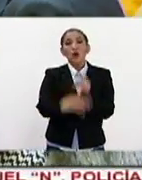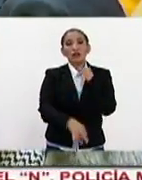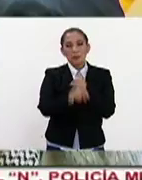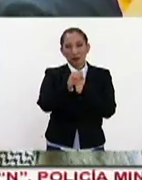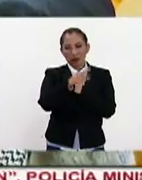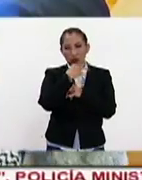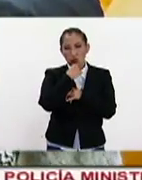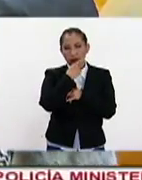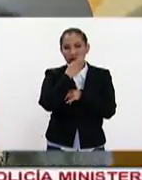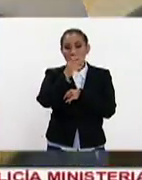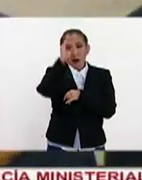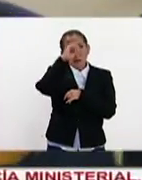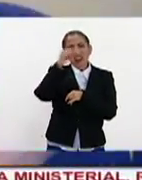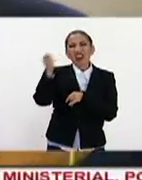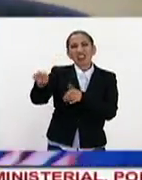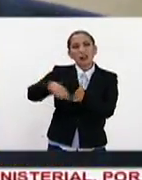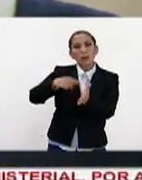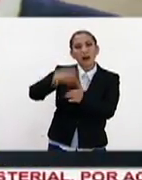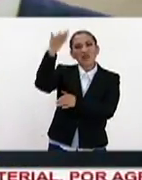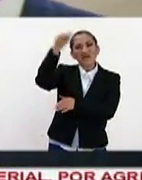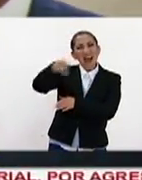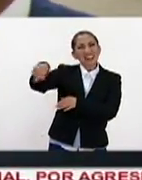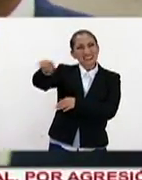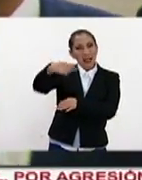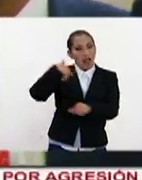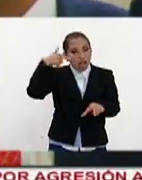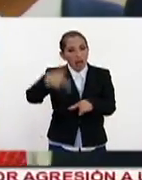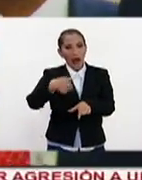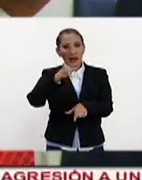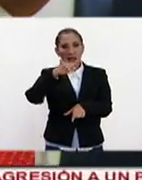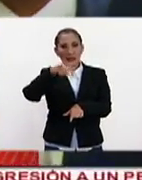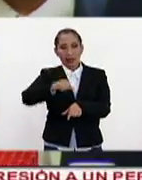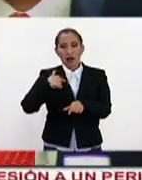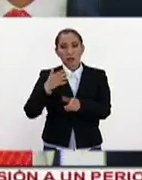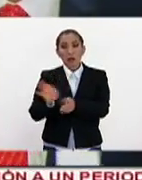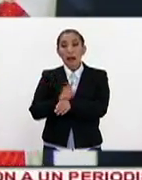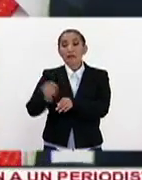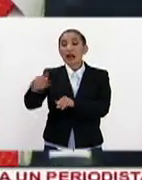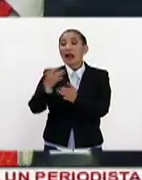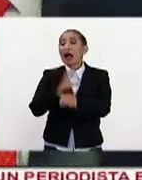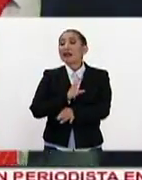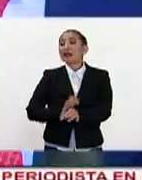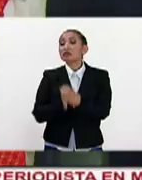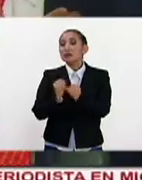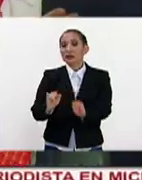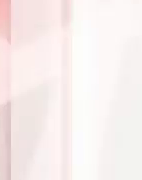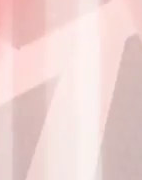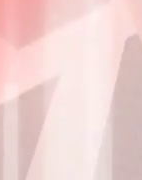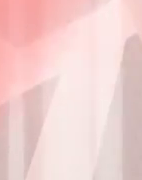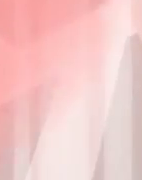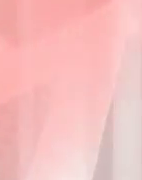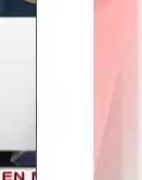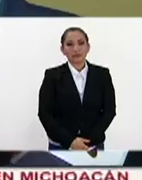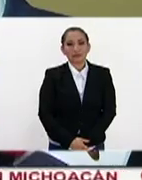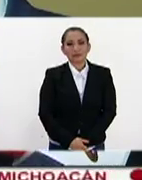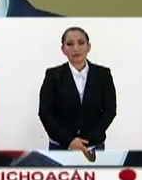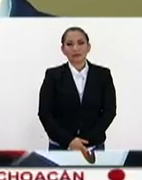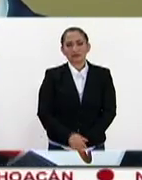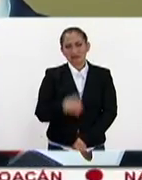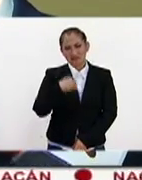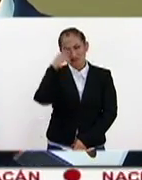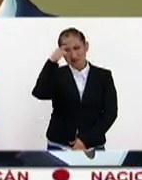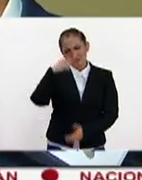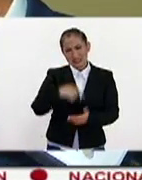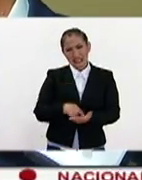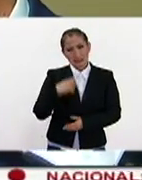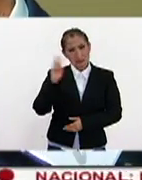Ríos Peter opinó sobre las firmas apócrifas detectadas por el INE en favor de candidatos independientes. Me parece que